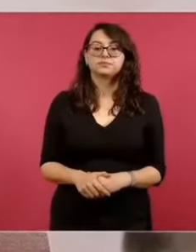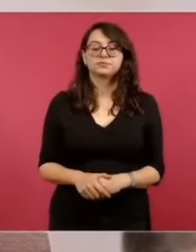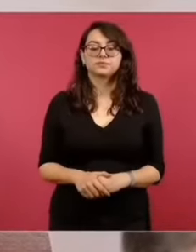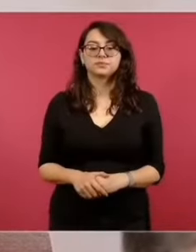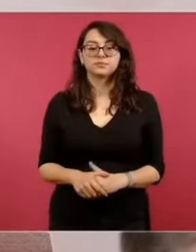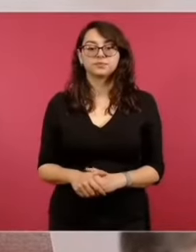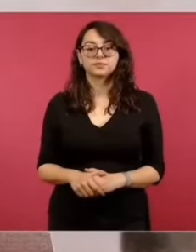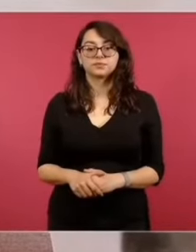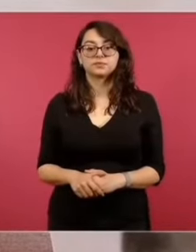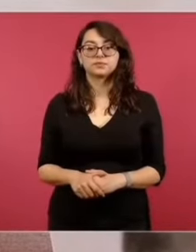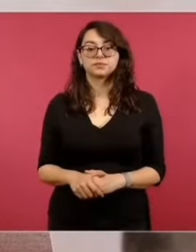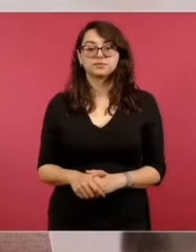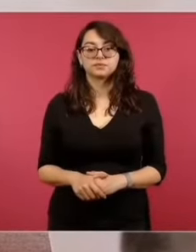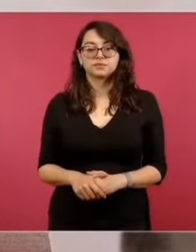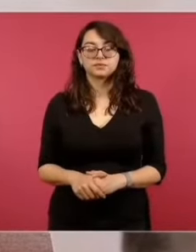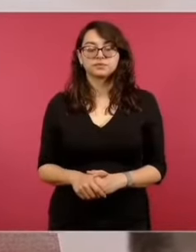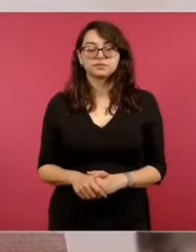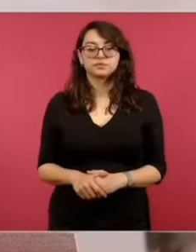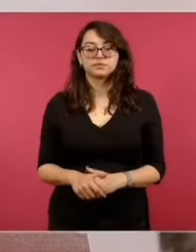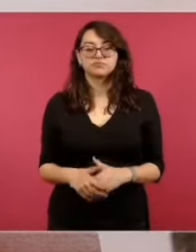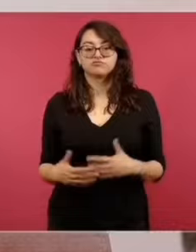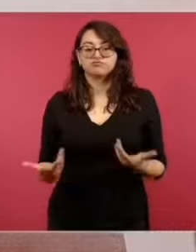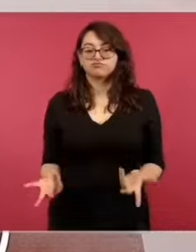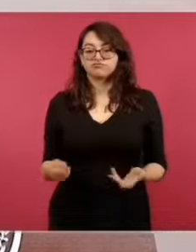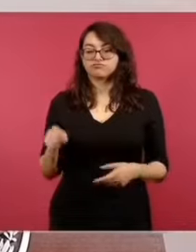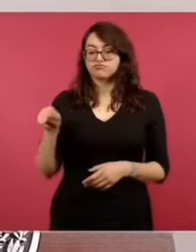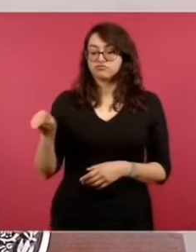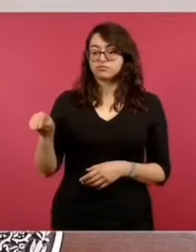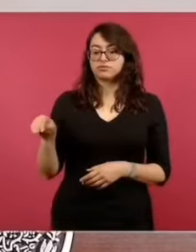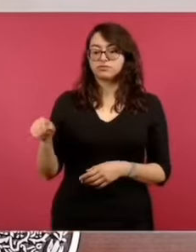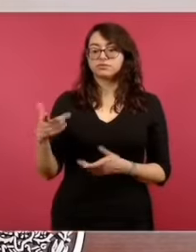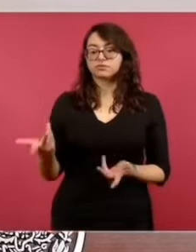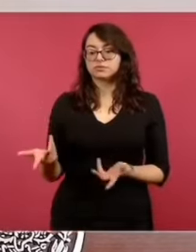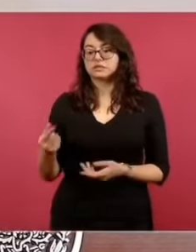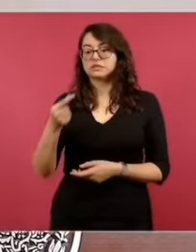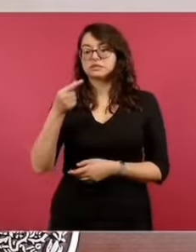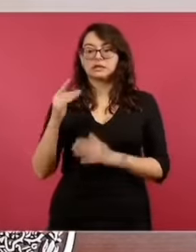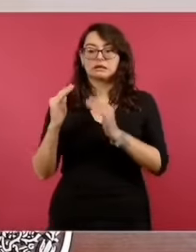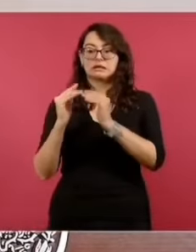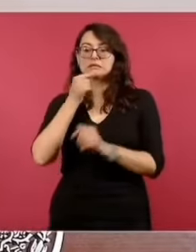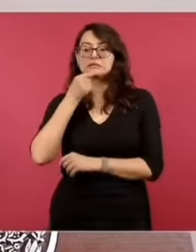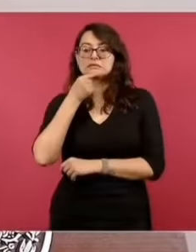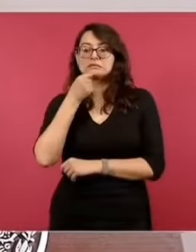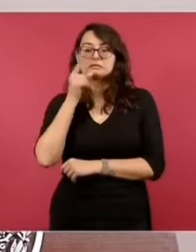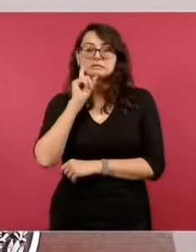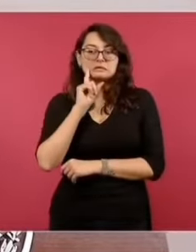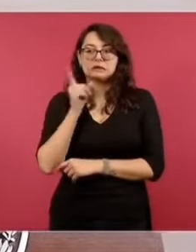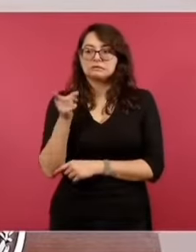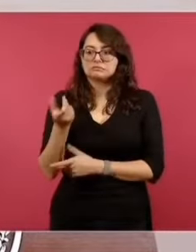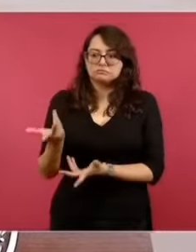desde que salió la niña de su casa,